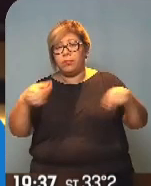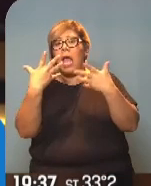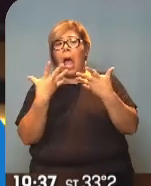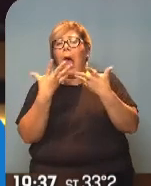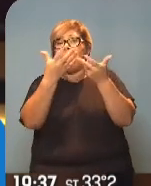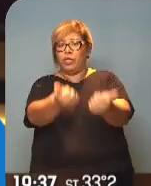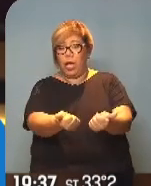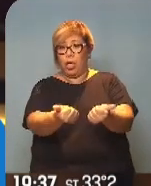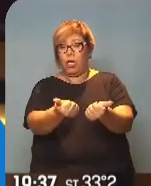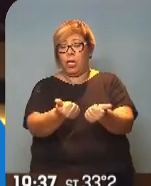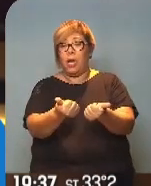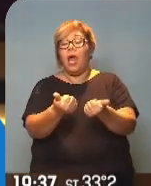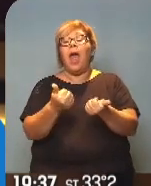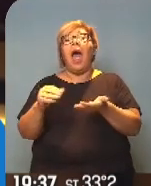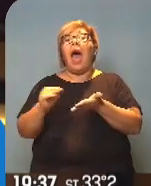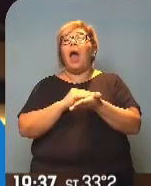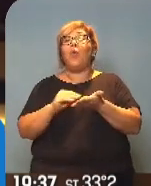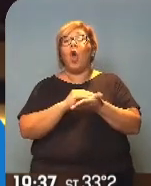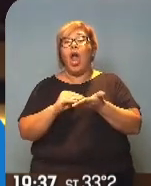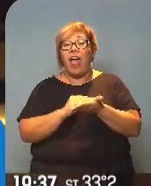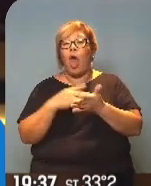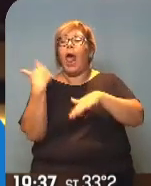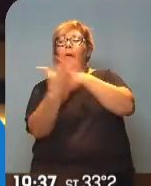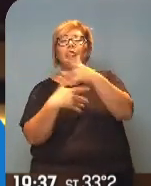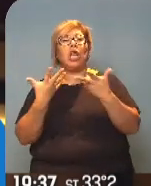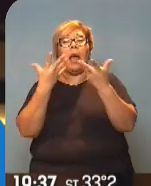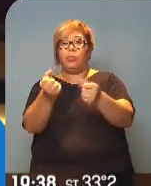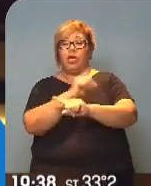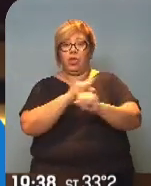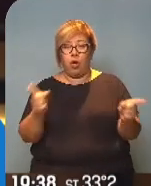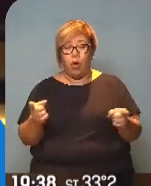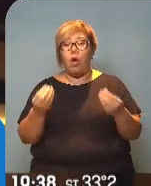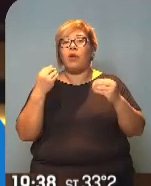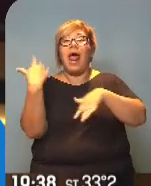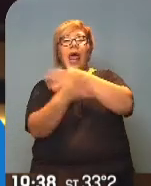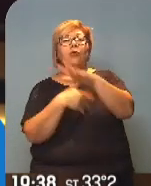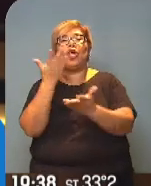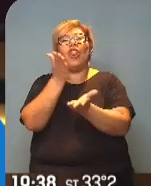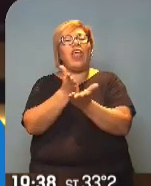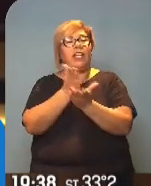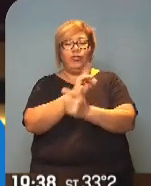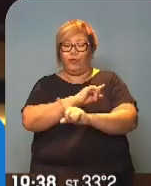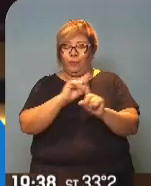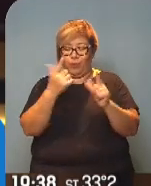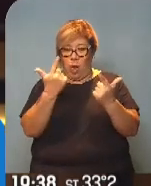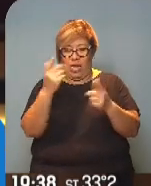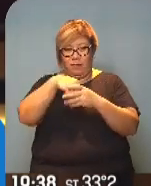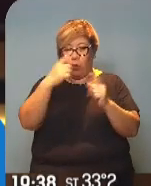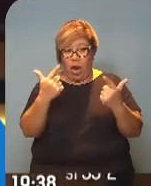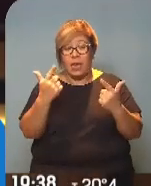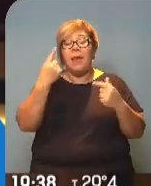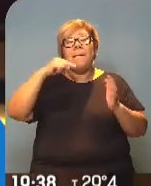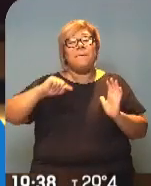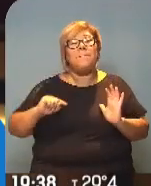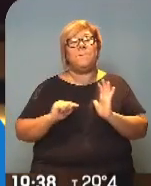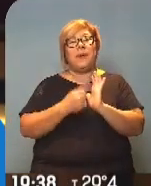abogados respaldando a la revolución porque la revolución no cree en el derecho y no lo aplica. Pero también dice, la cantidad de comida que reparte a